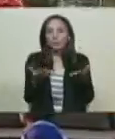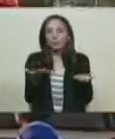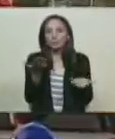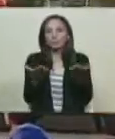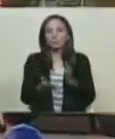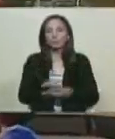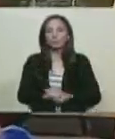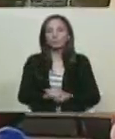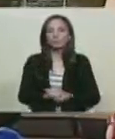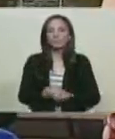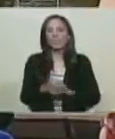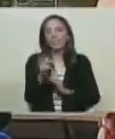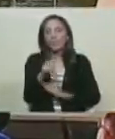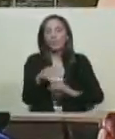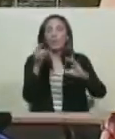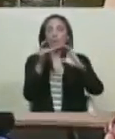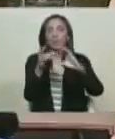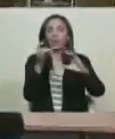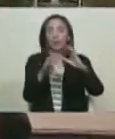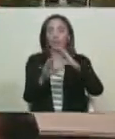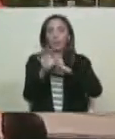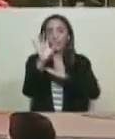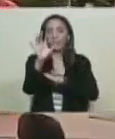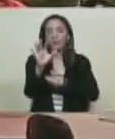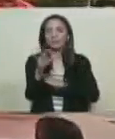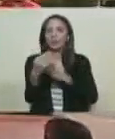de asumir el carné de la patria